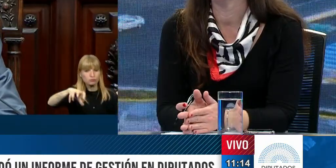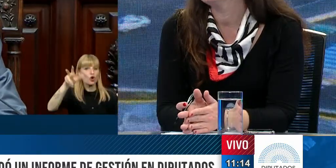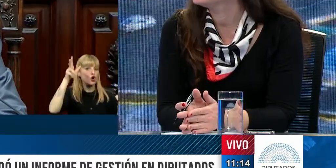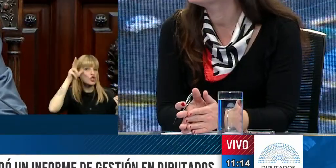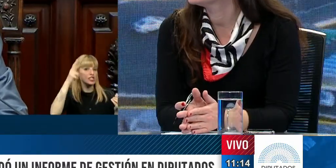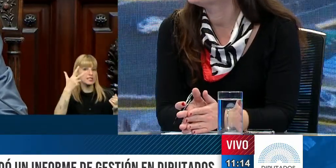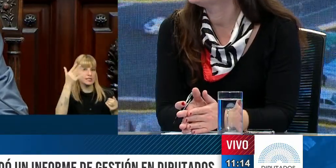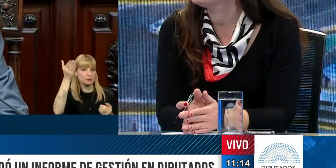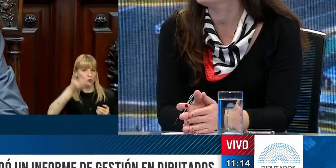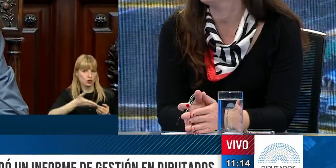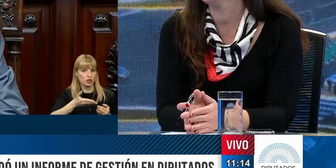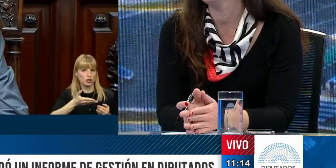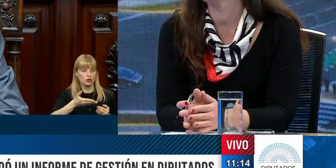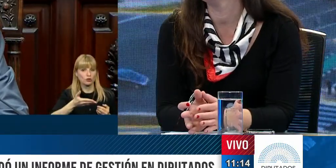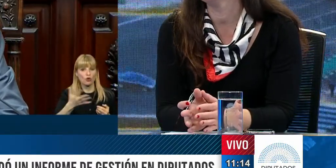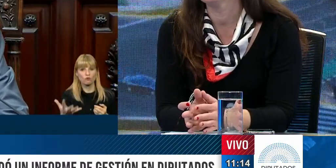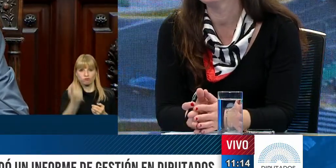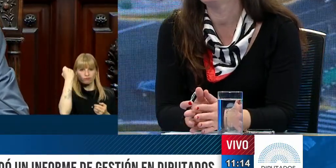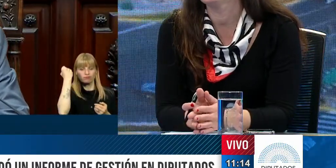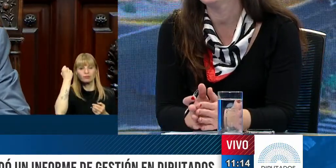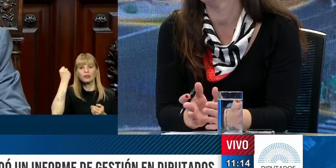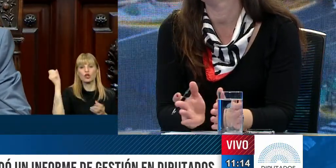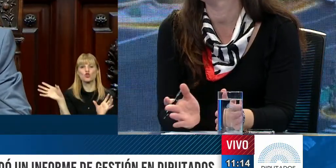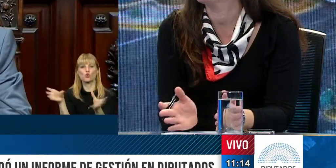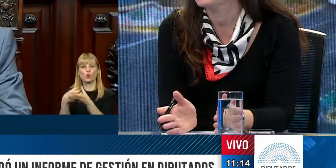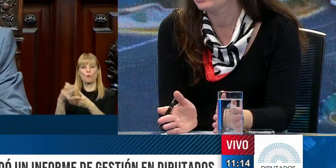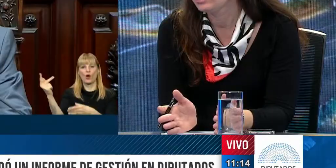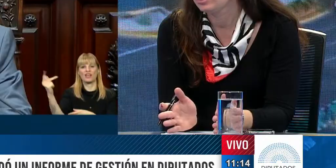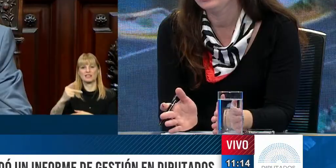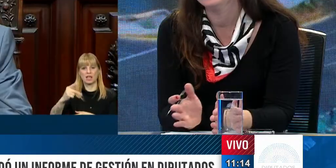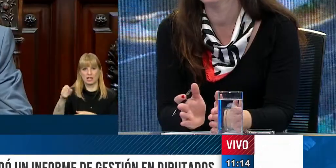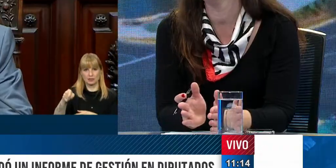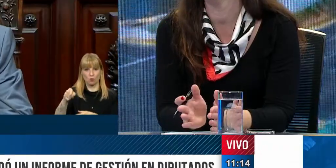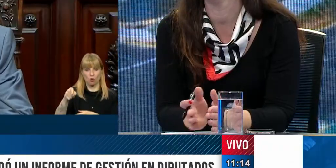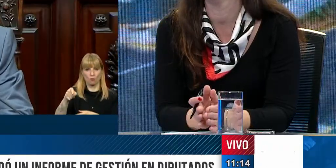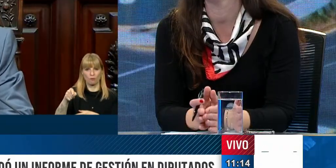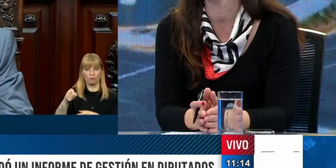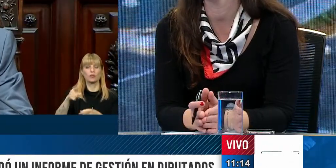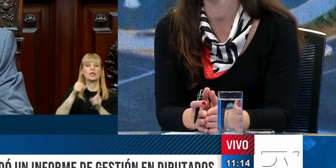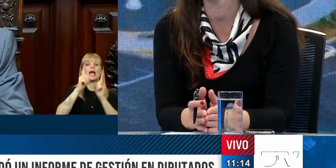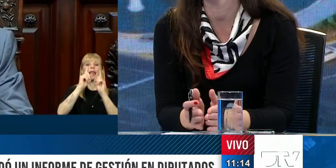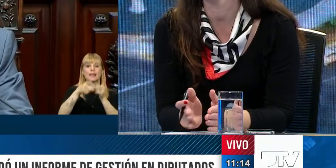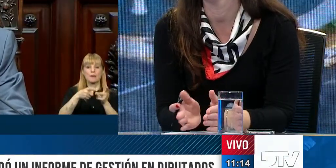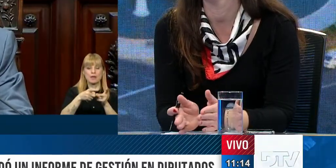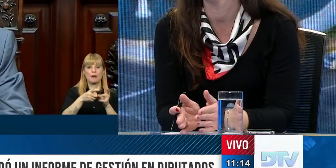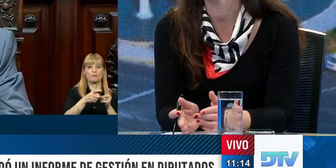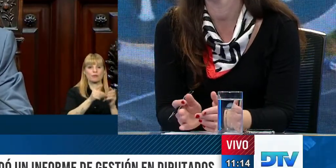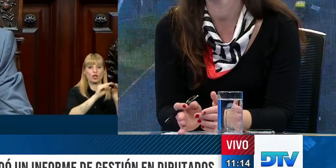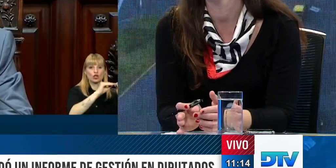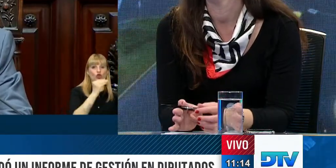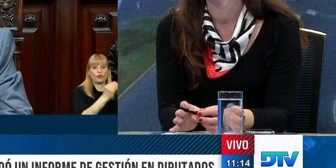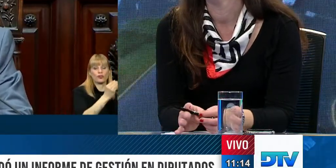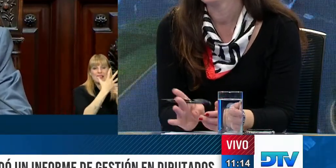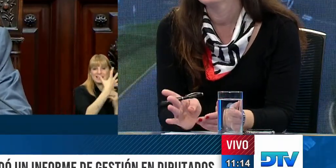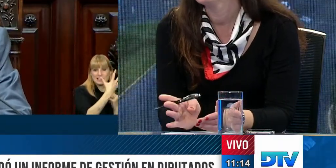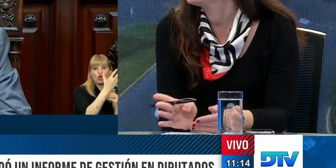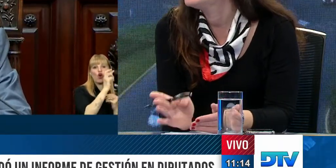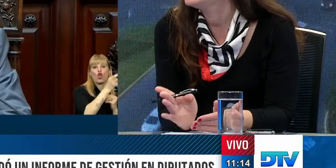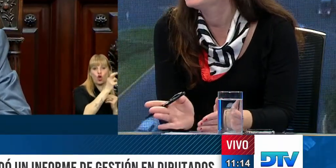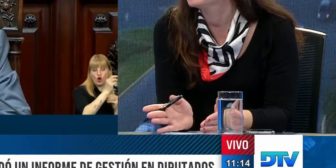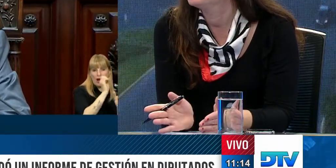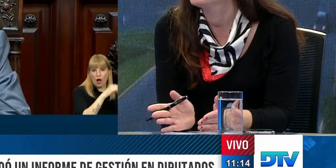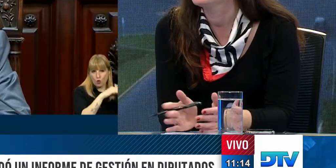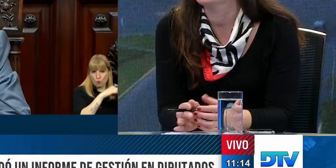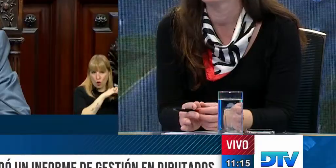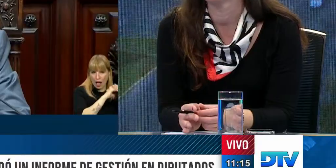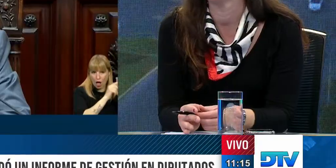Cuño Libarona de Justicia y ninguno de los Claro. dos fue y no pasó nada, ¿no? Entonces, bueno, está ese antecedente con lo cual Lugones puede no asistir